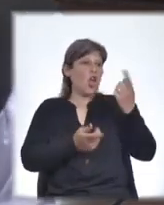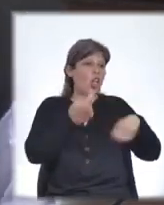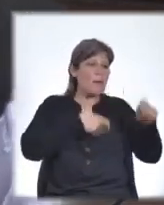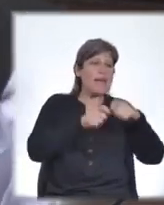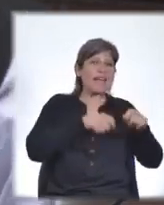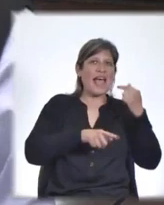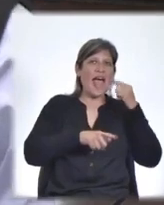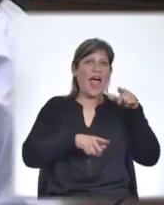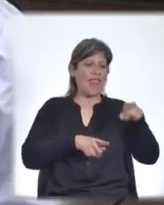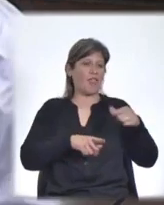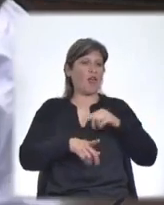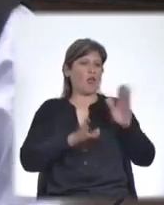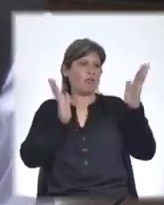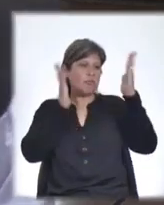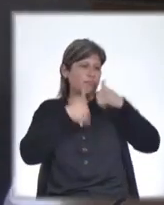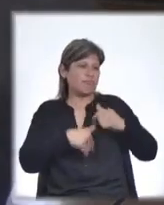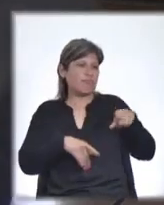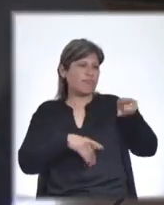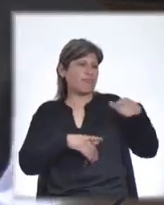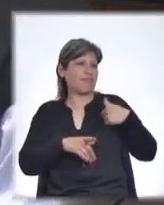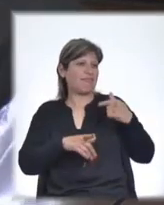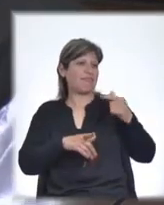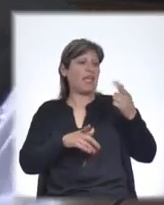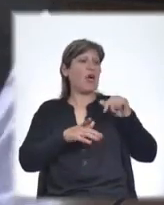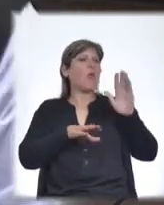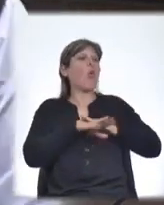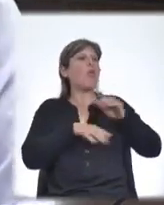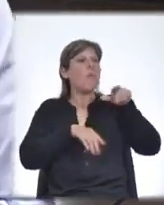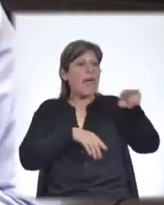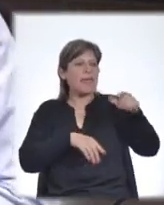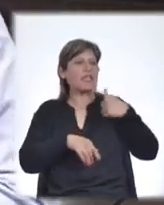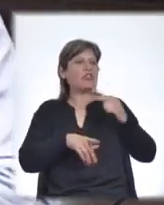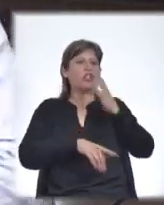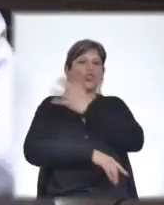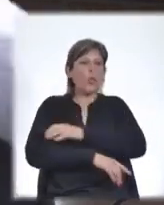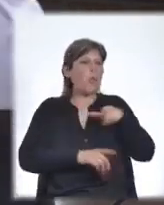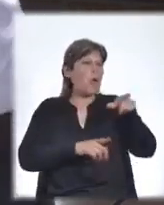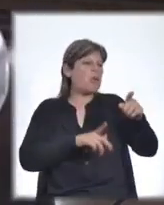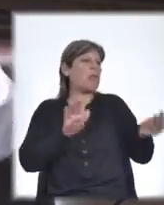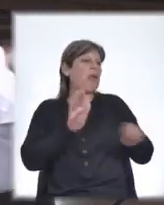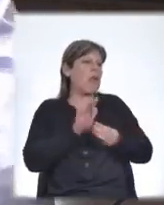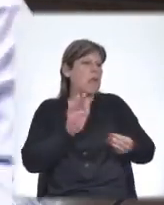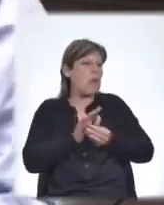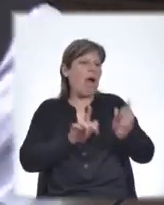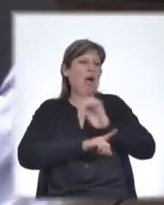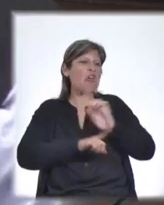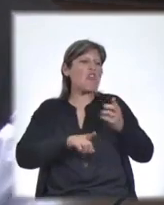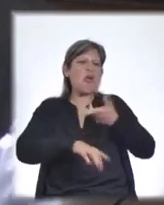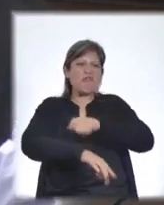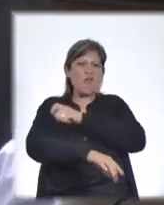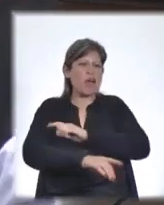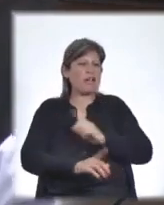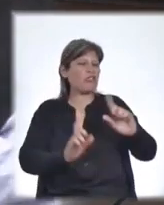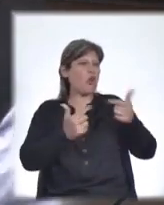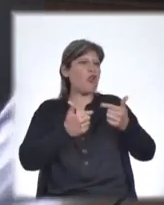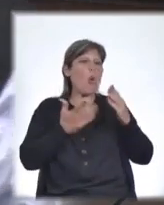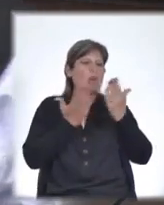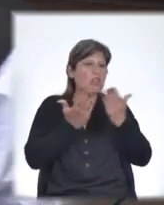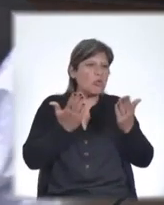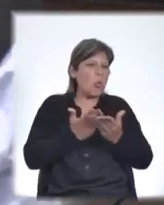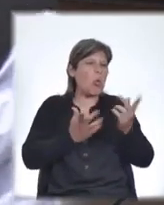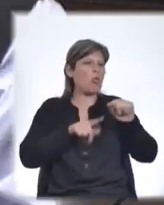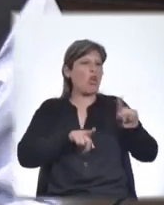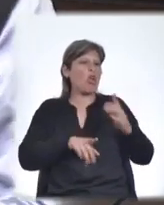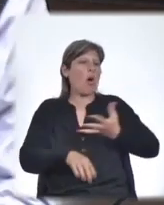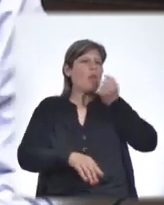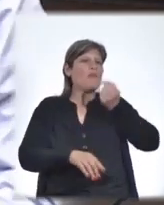mercado, los que no lograron ser exitosos por su propia culpa, son pobres porque son vagos, porque no se esforzaron, porque no estudiaron, porque no aprovecharon